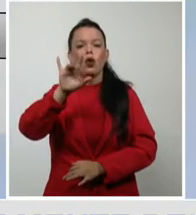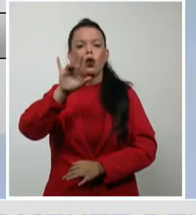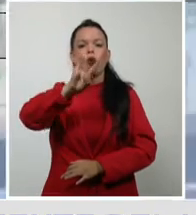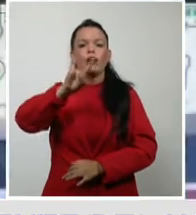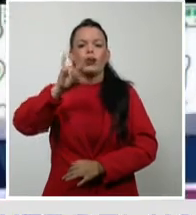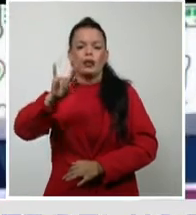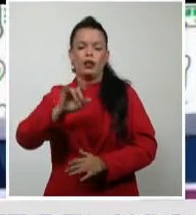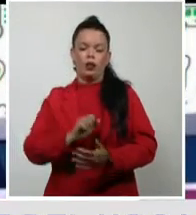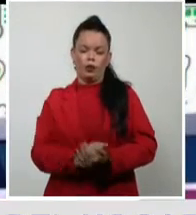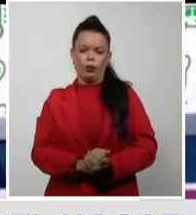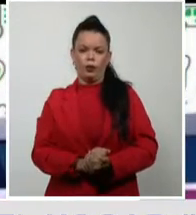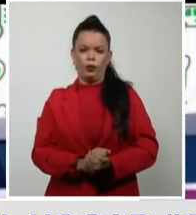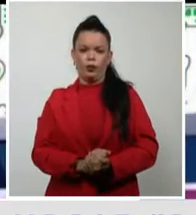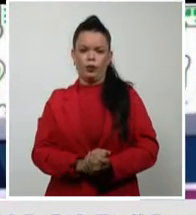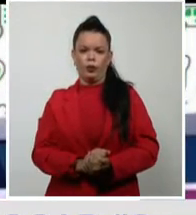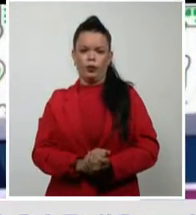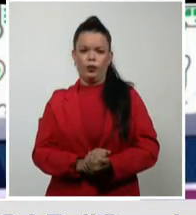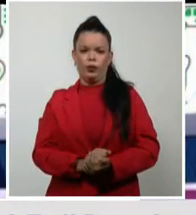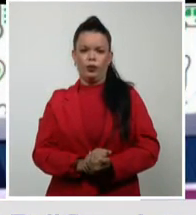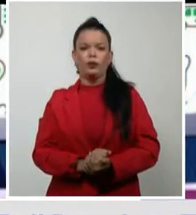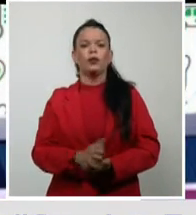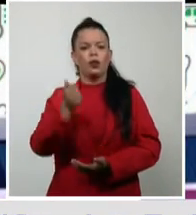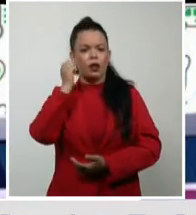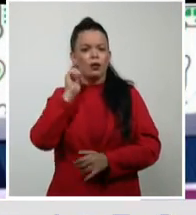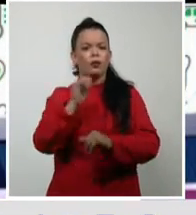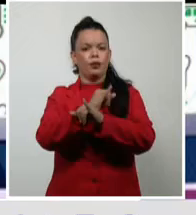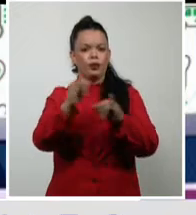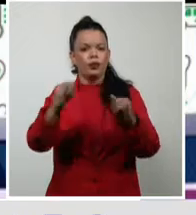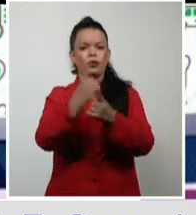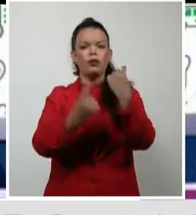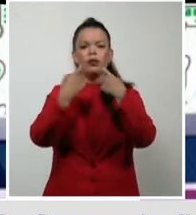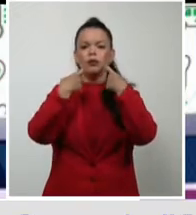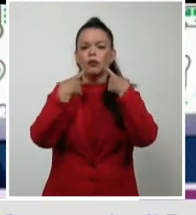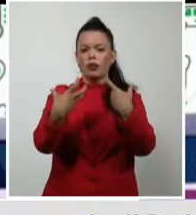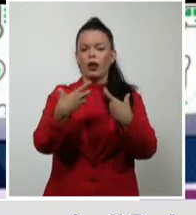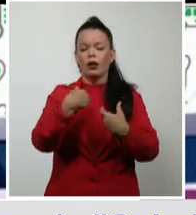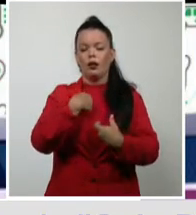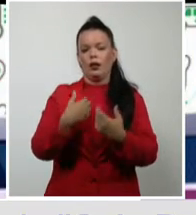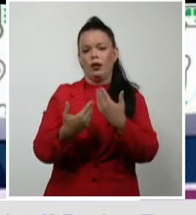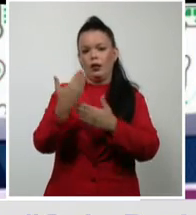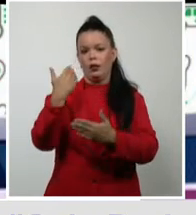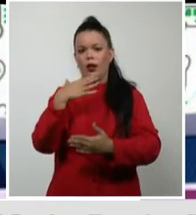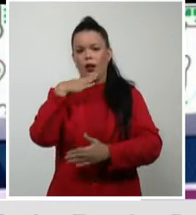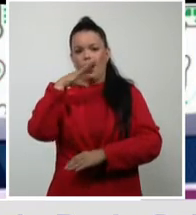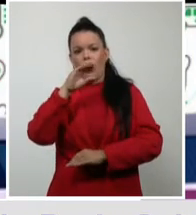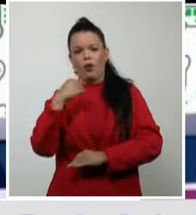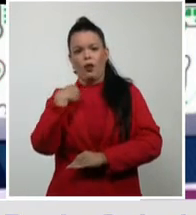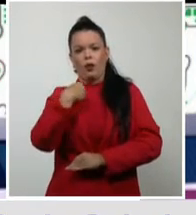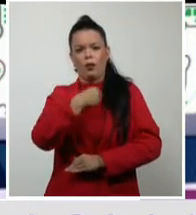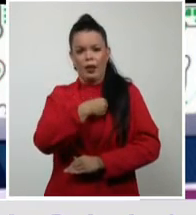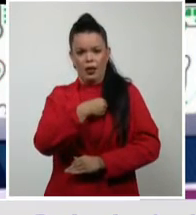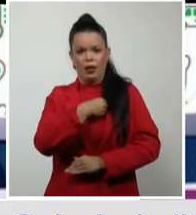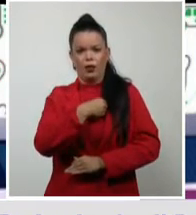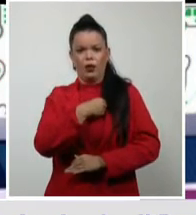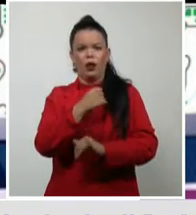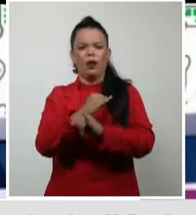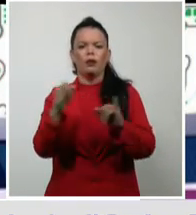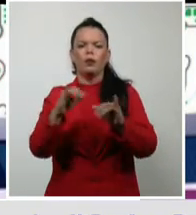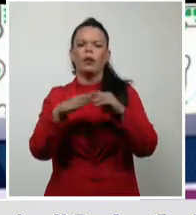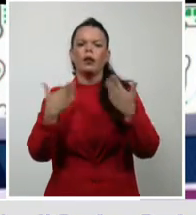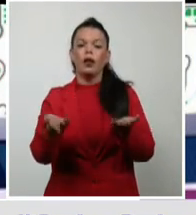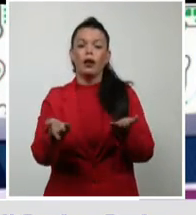5,95. Decíamos que entre los temas más importantes a los que hoy se refirió el experto, bueno, destaca que se